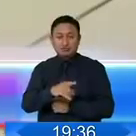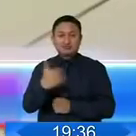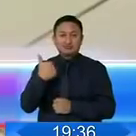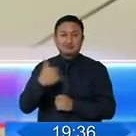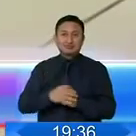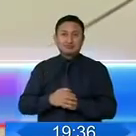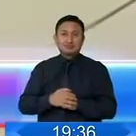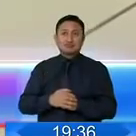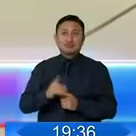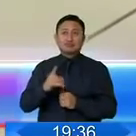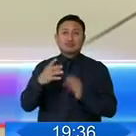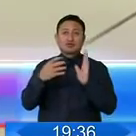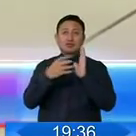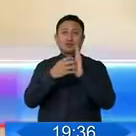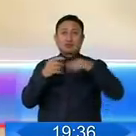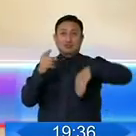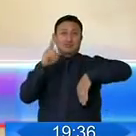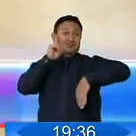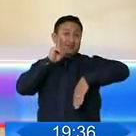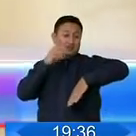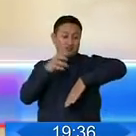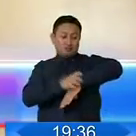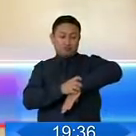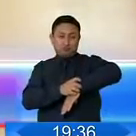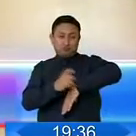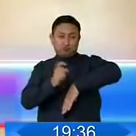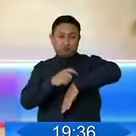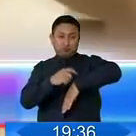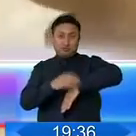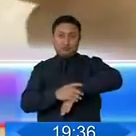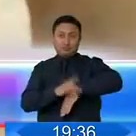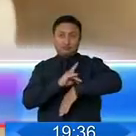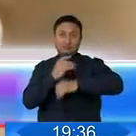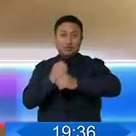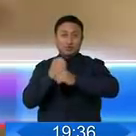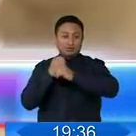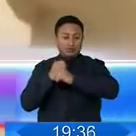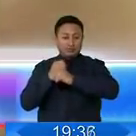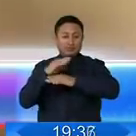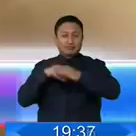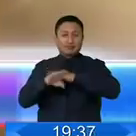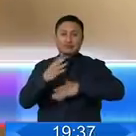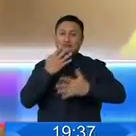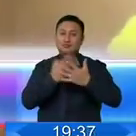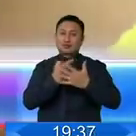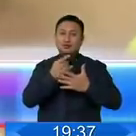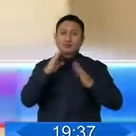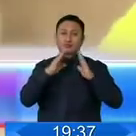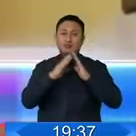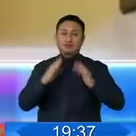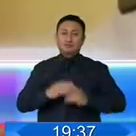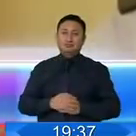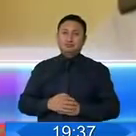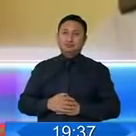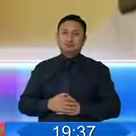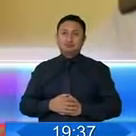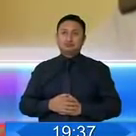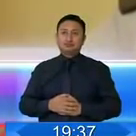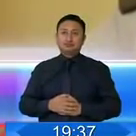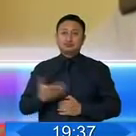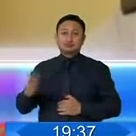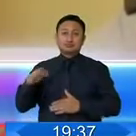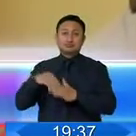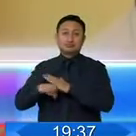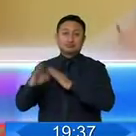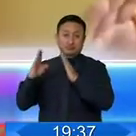el dispositivo electrónico que lo obligaba a completar una sentencia desde su hogar. Al ingresar a su